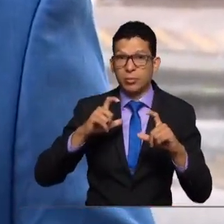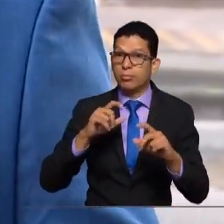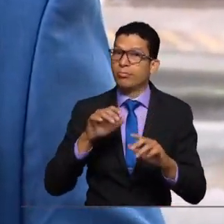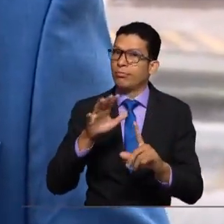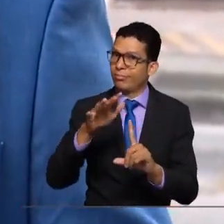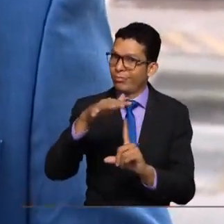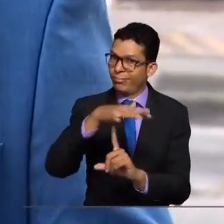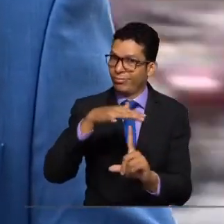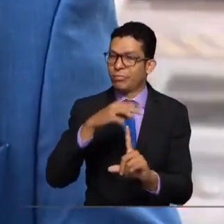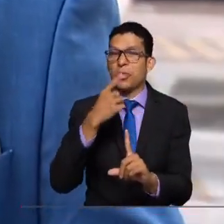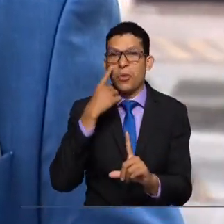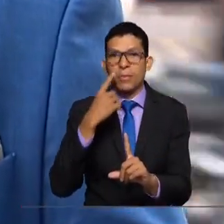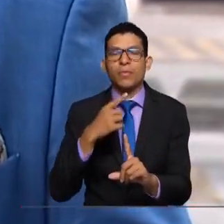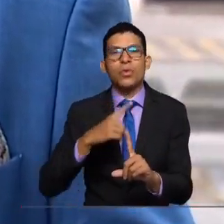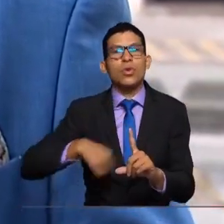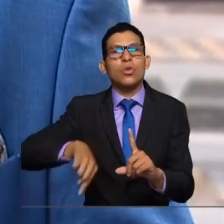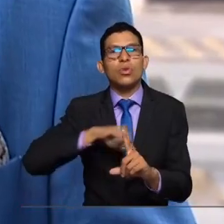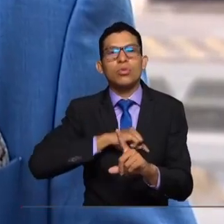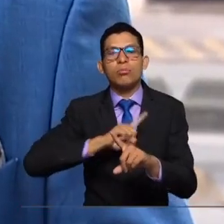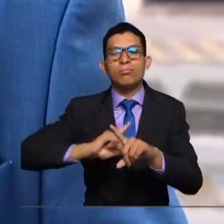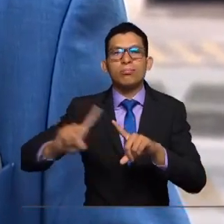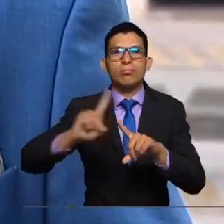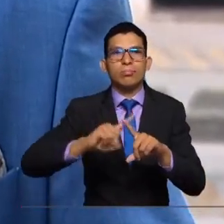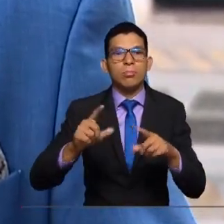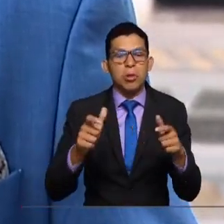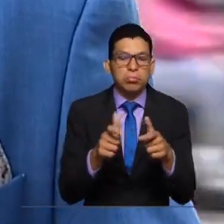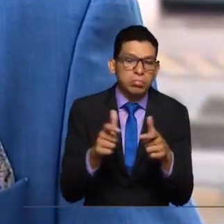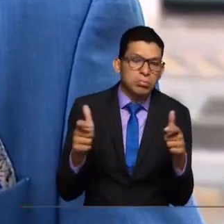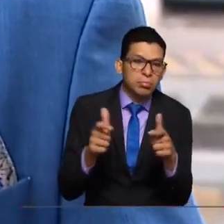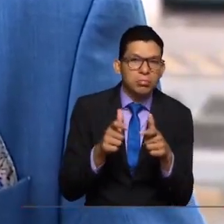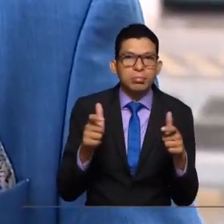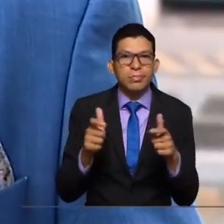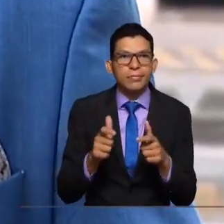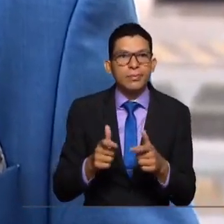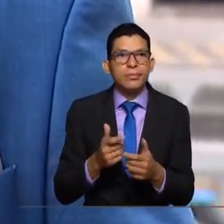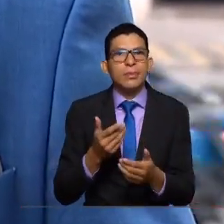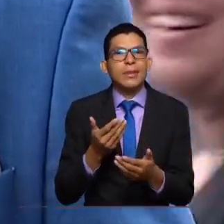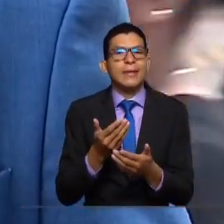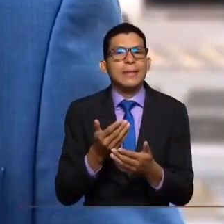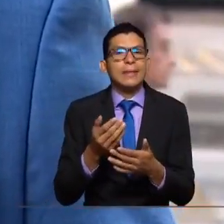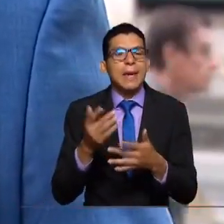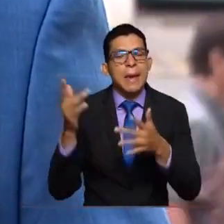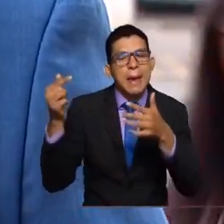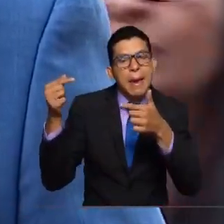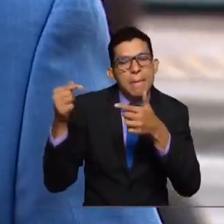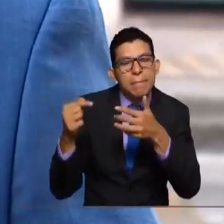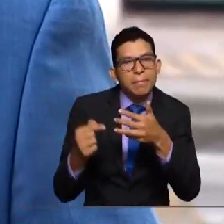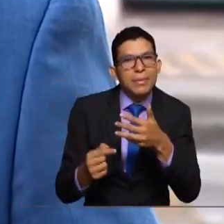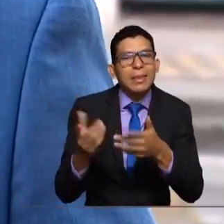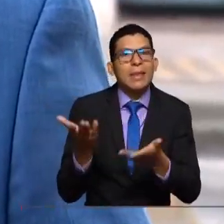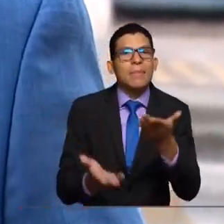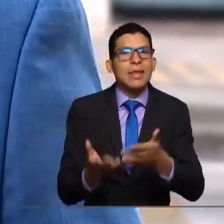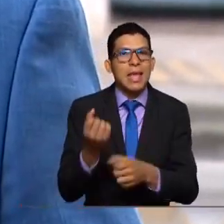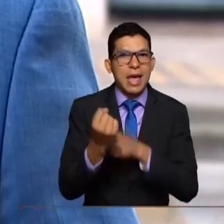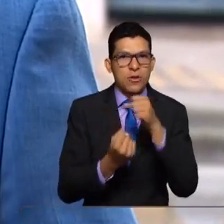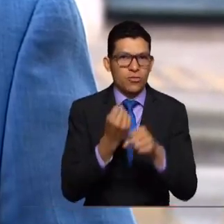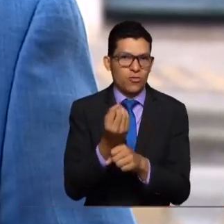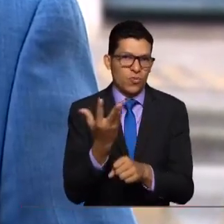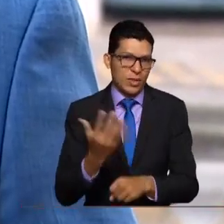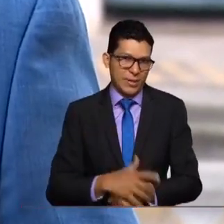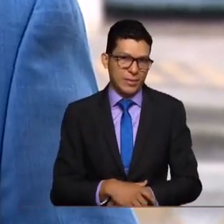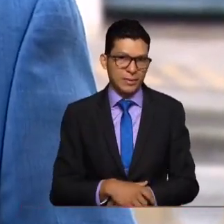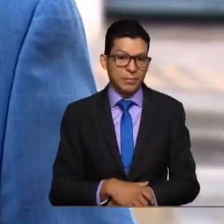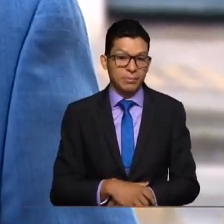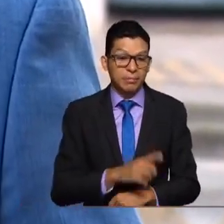contextualizar tenemos distintas proporciones de raciones de acuerdo a la edad de los niños Si los niños son de